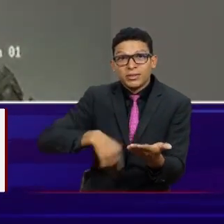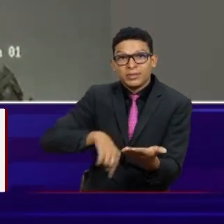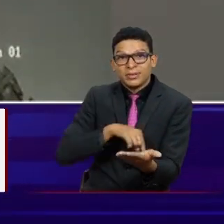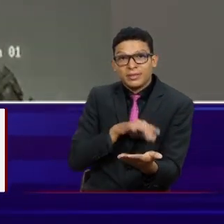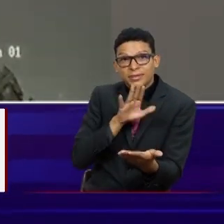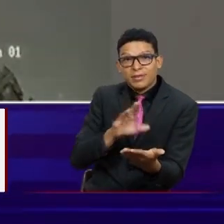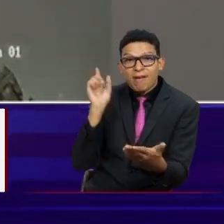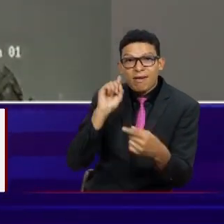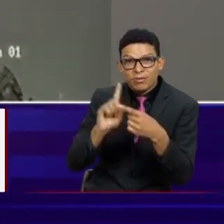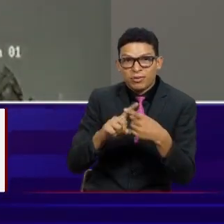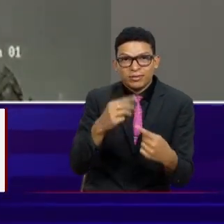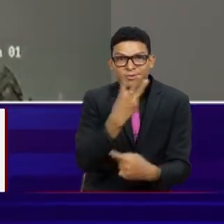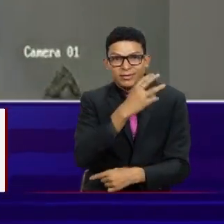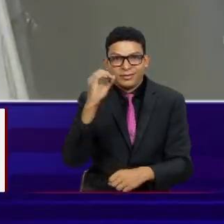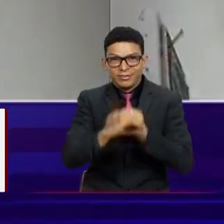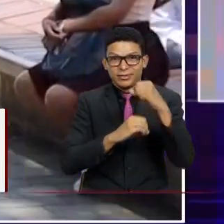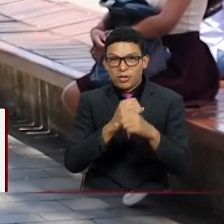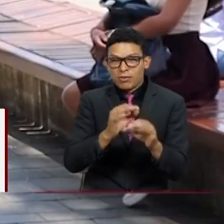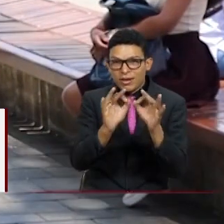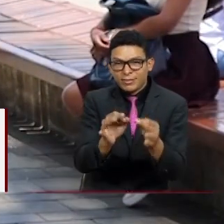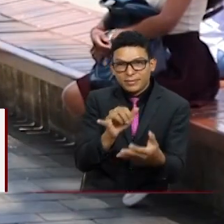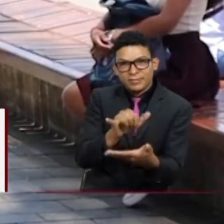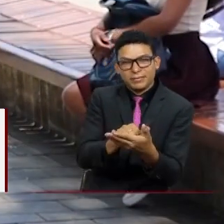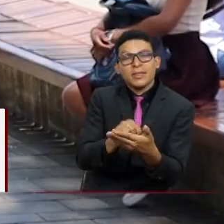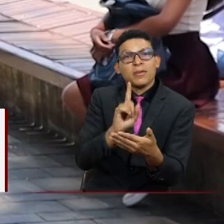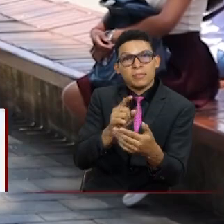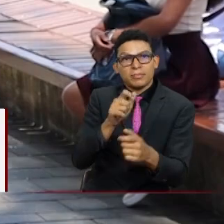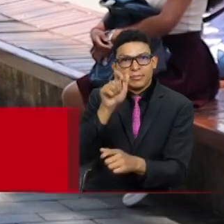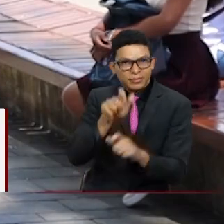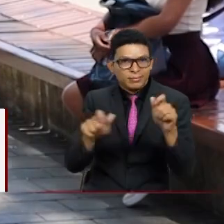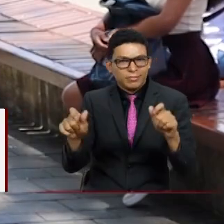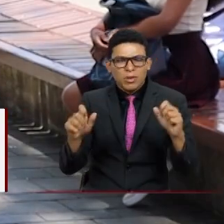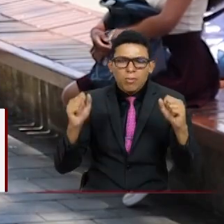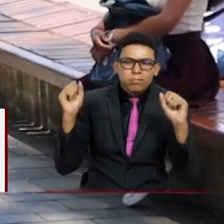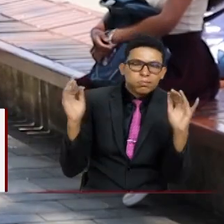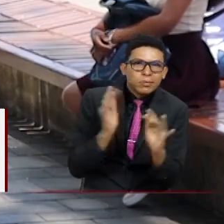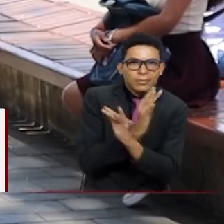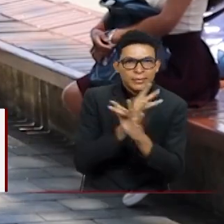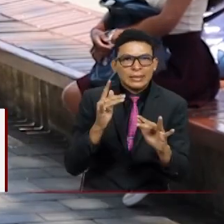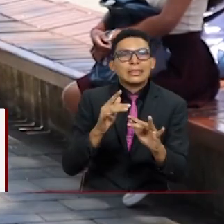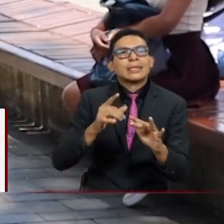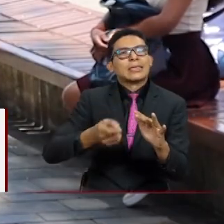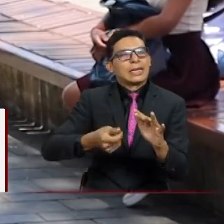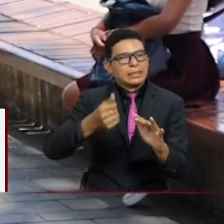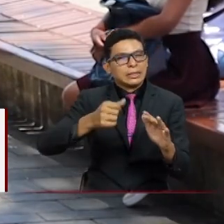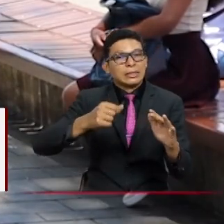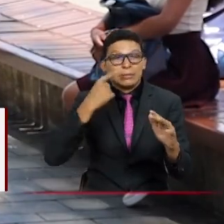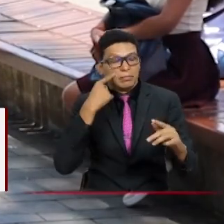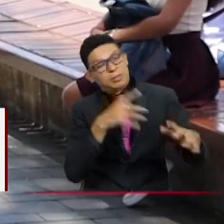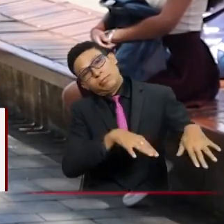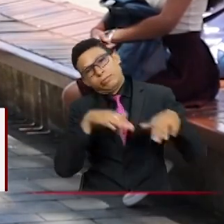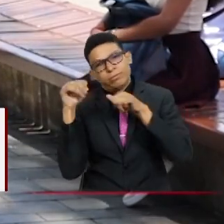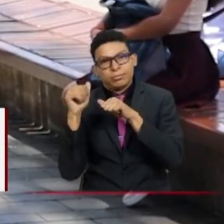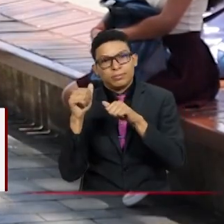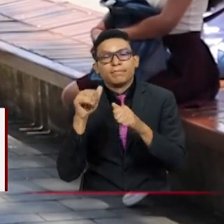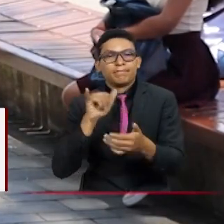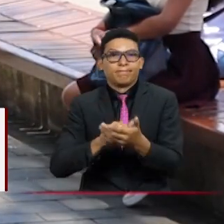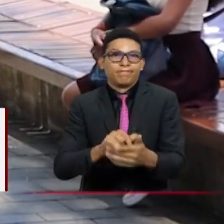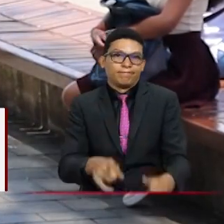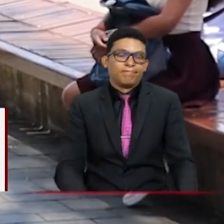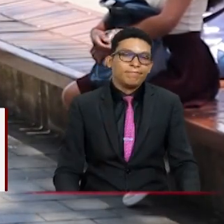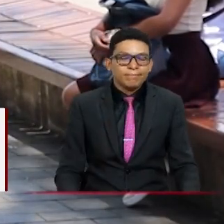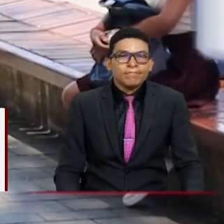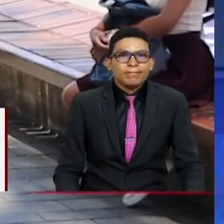de 300 años de antigüedad. Algunas personas que pasaban por el sector alcanzaron a reaccionar evitando una